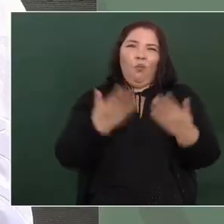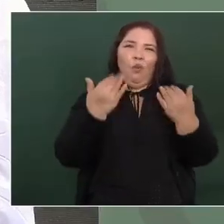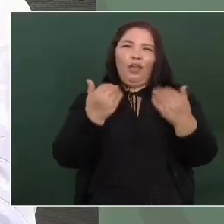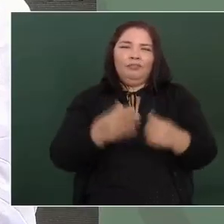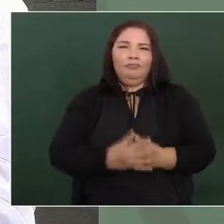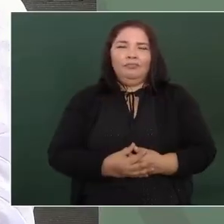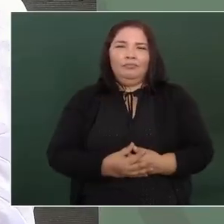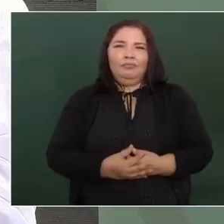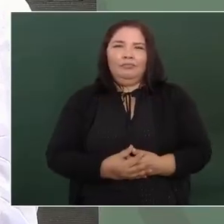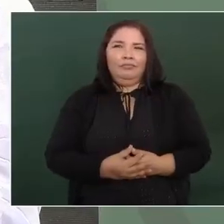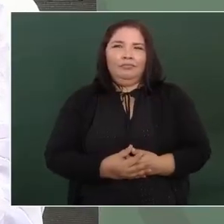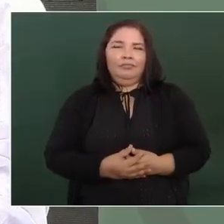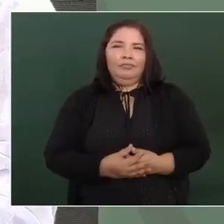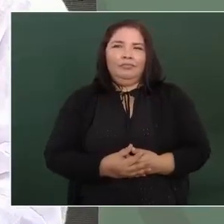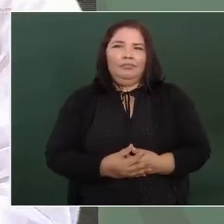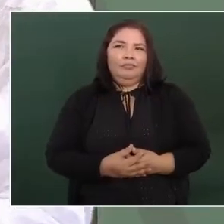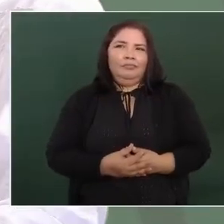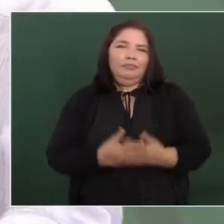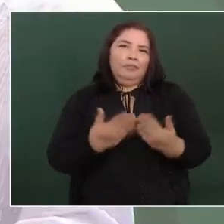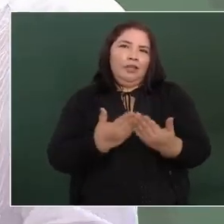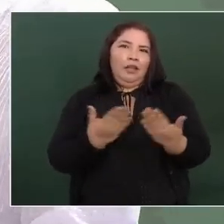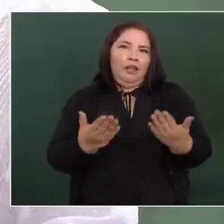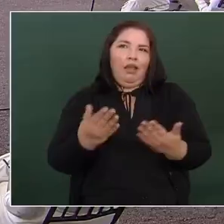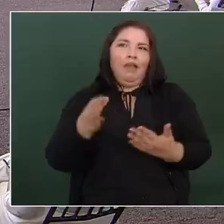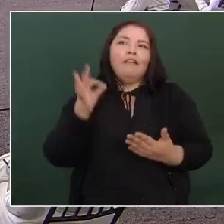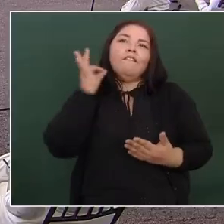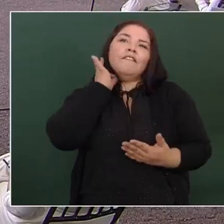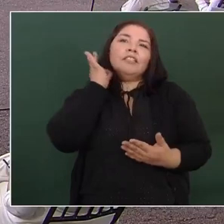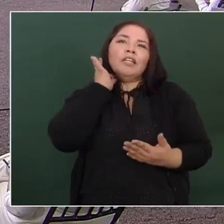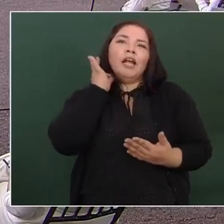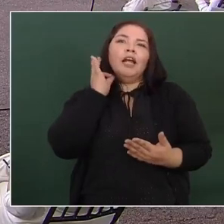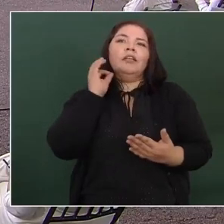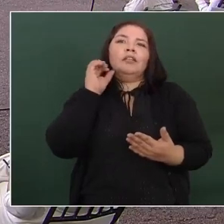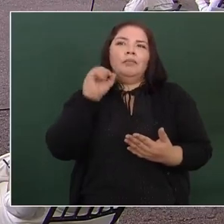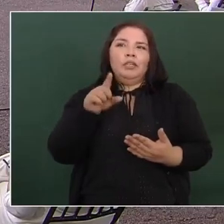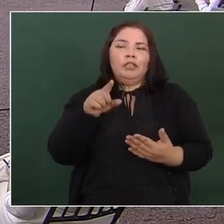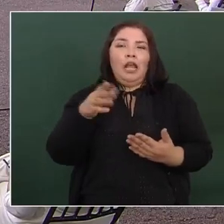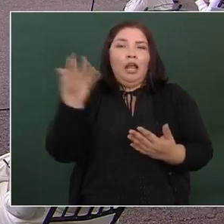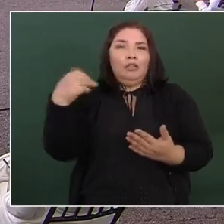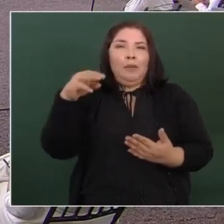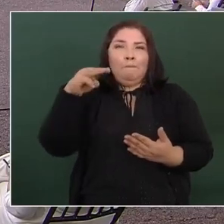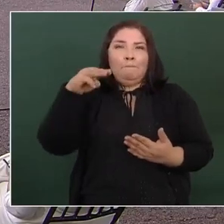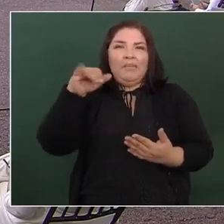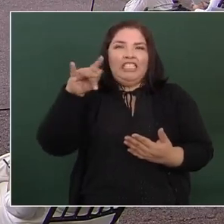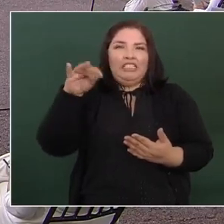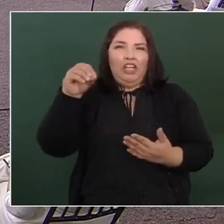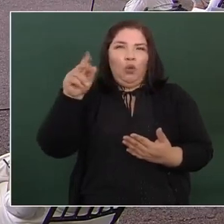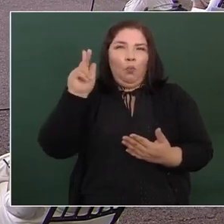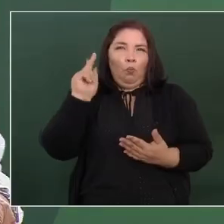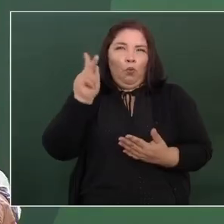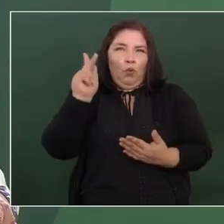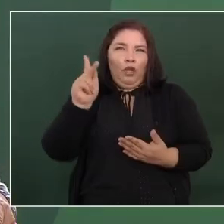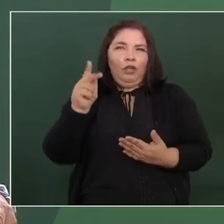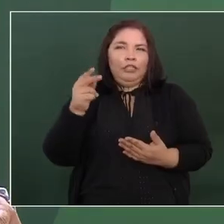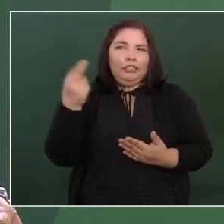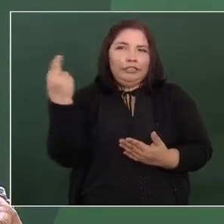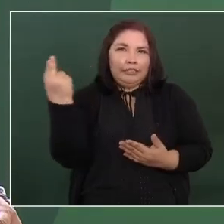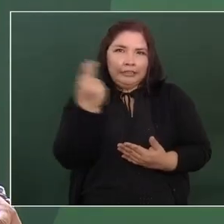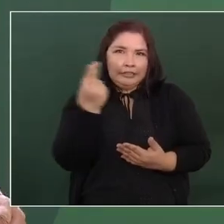Y luego, el fiscal, los ministerios públicos tienen que solicitar